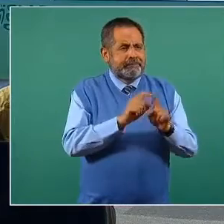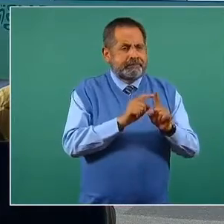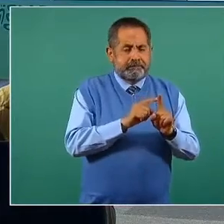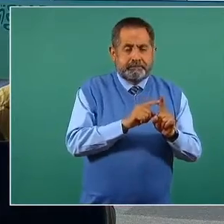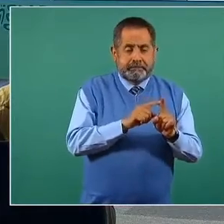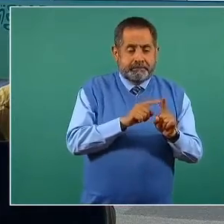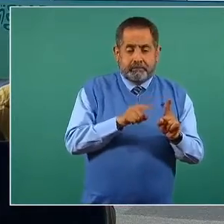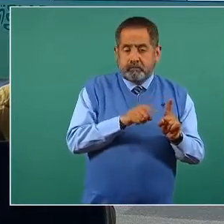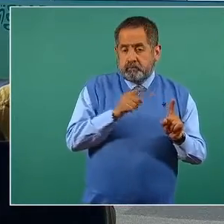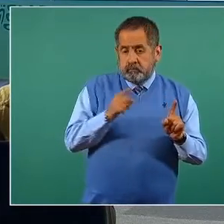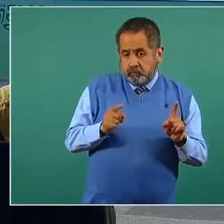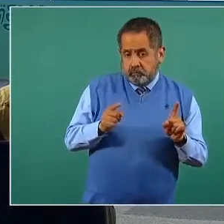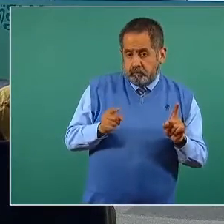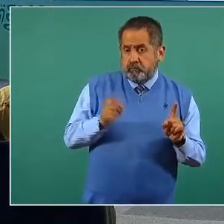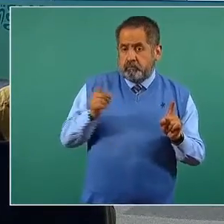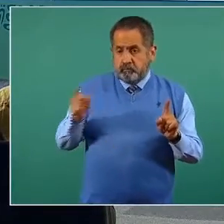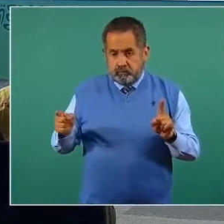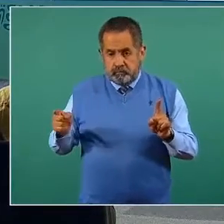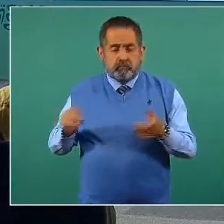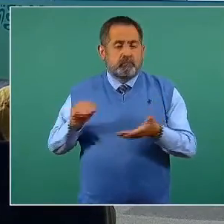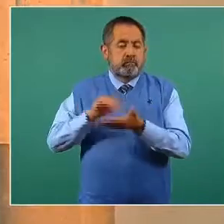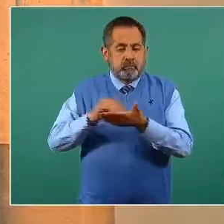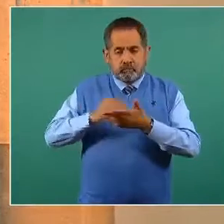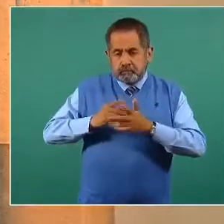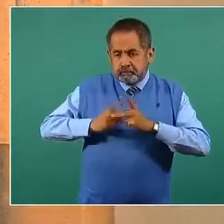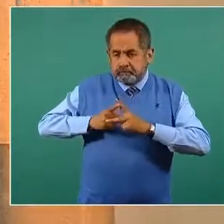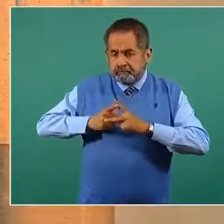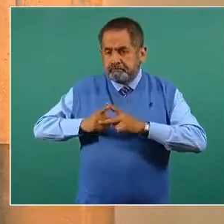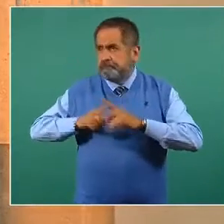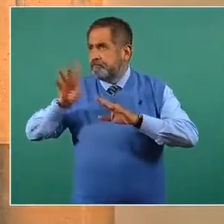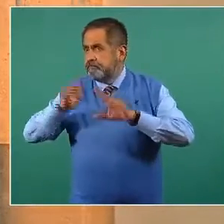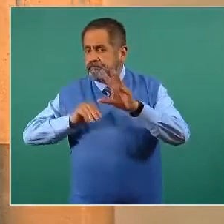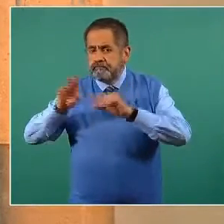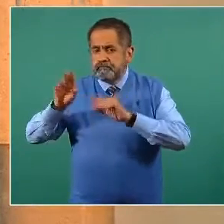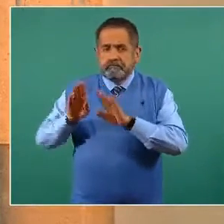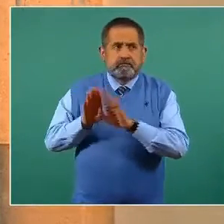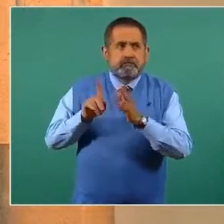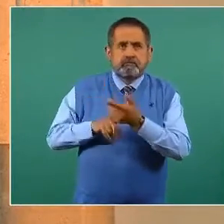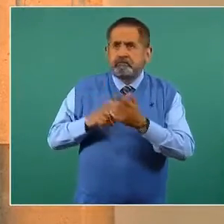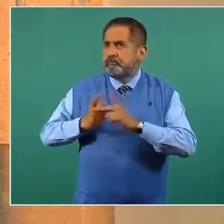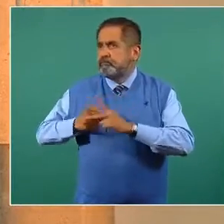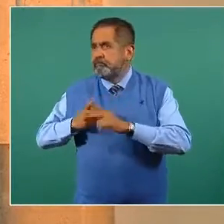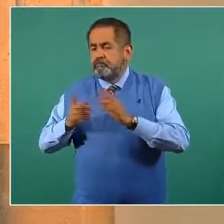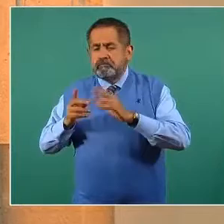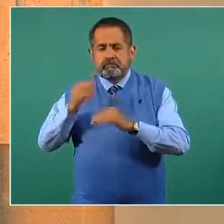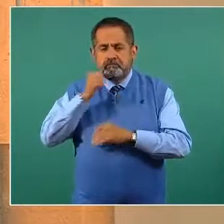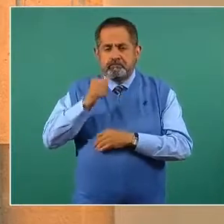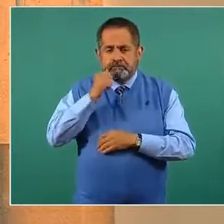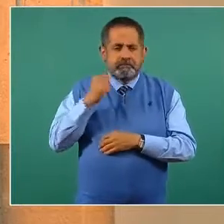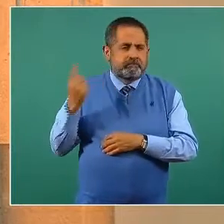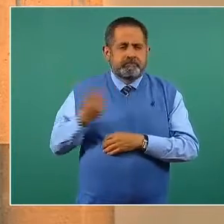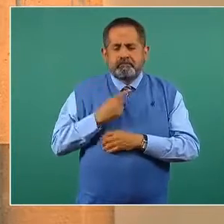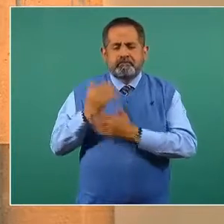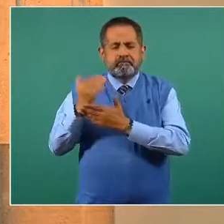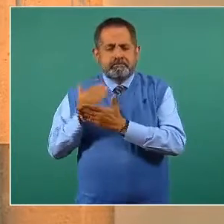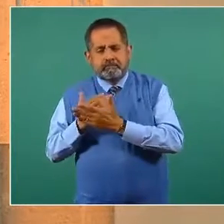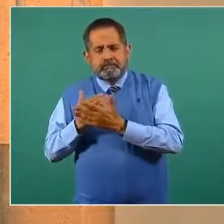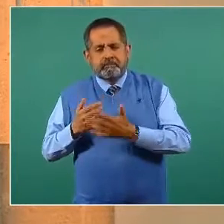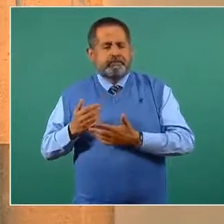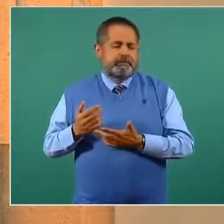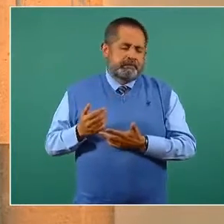dos últimas semanas siempre vamos a tener notificación de menos casos sospechosos,